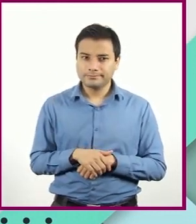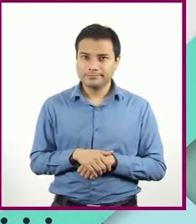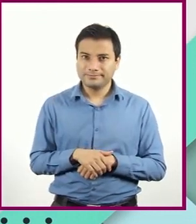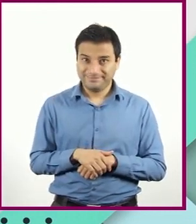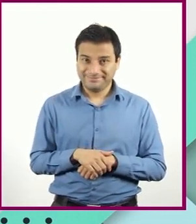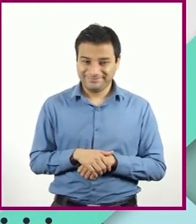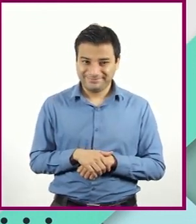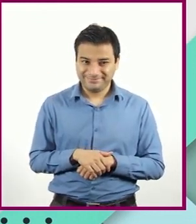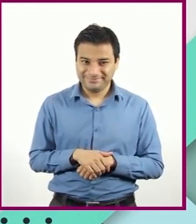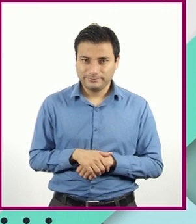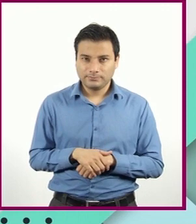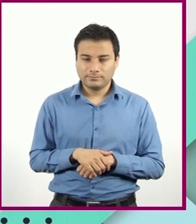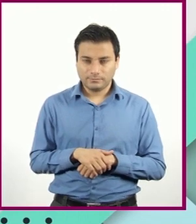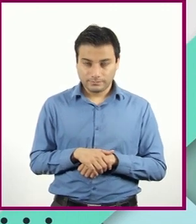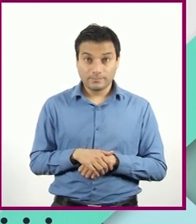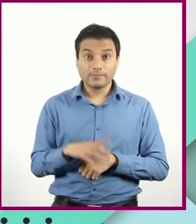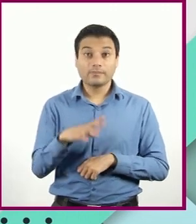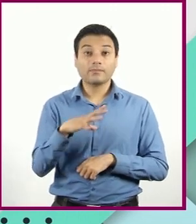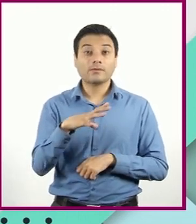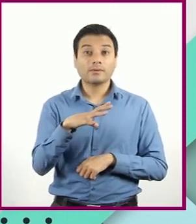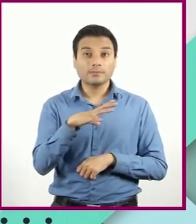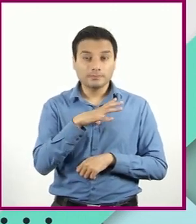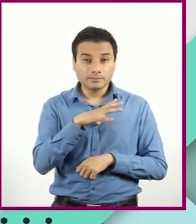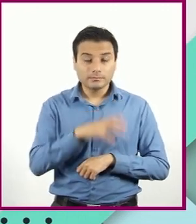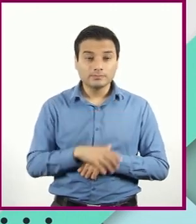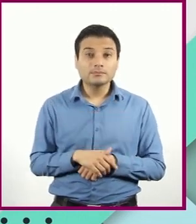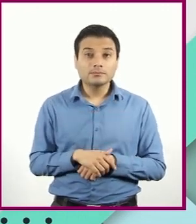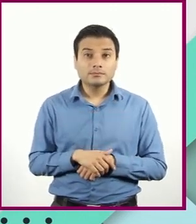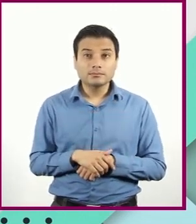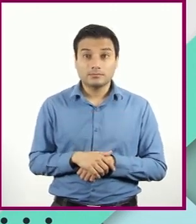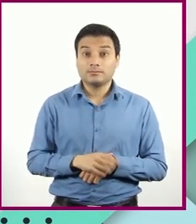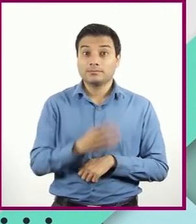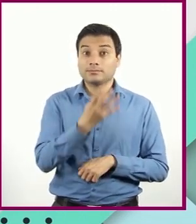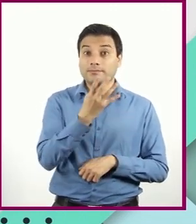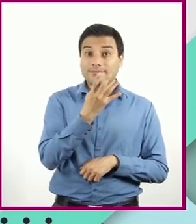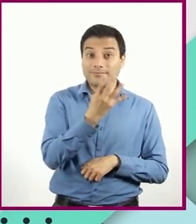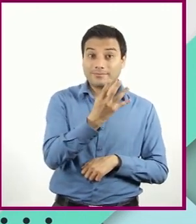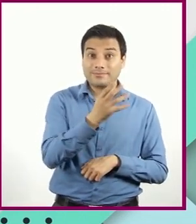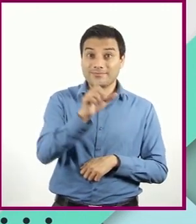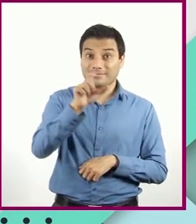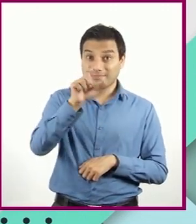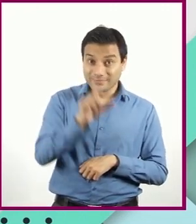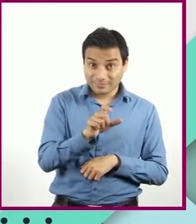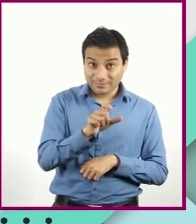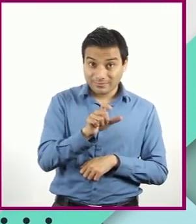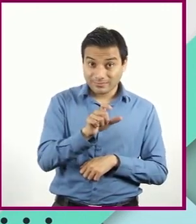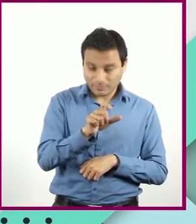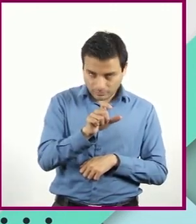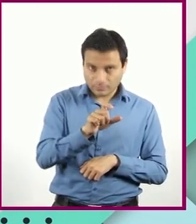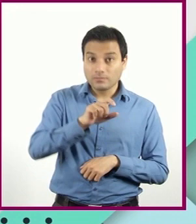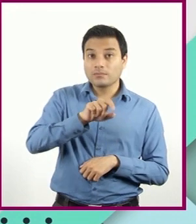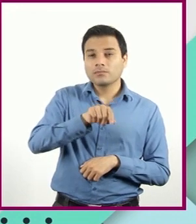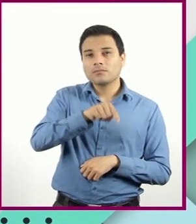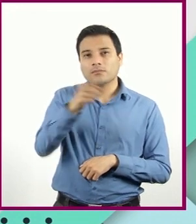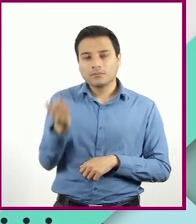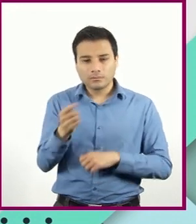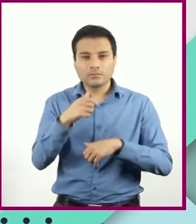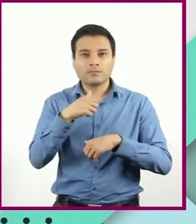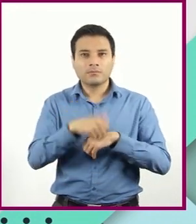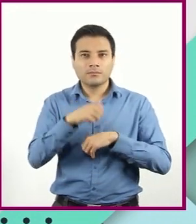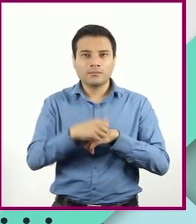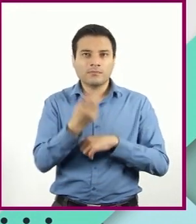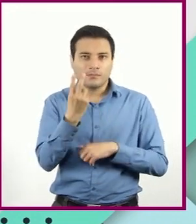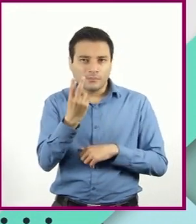término que contiene a la incógnita X, también se encuentra el número 2, que en este caso está afectado por la operación